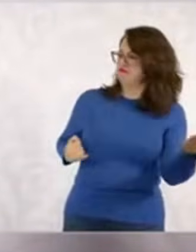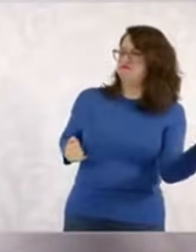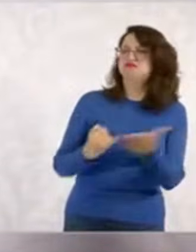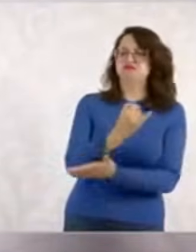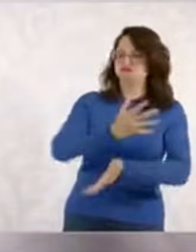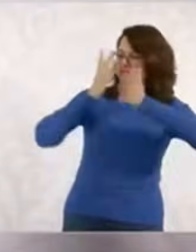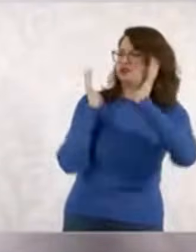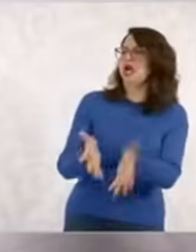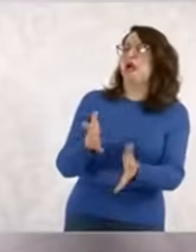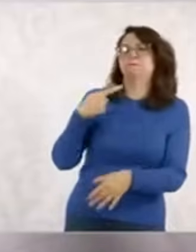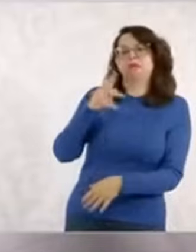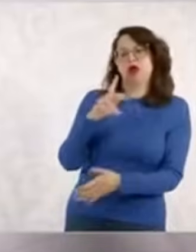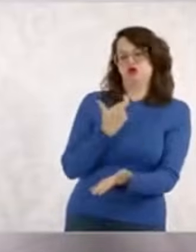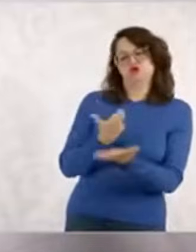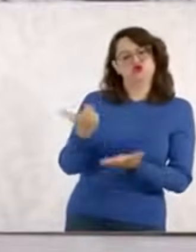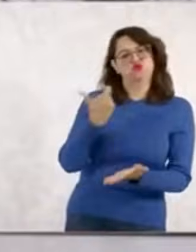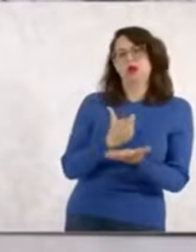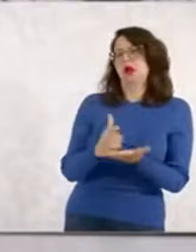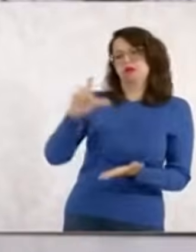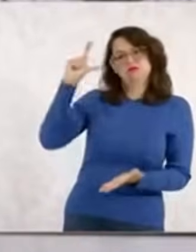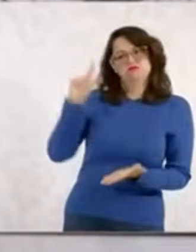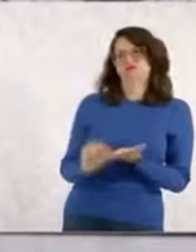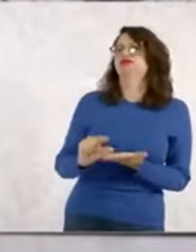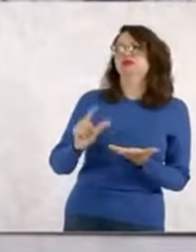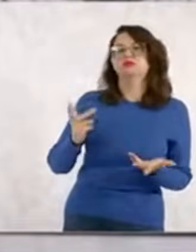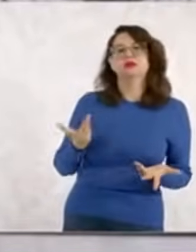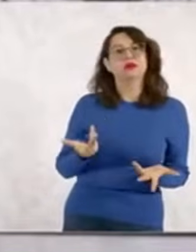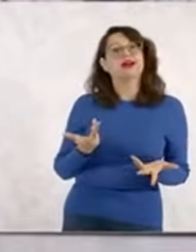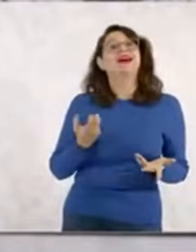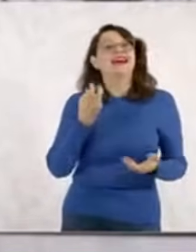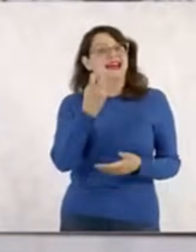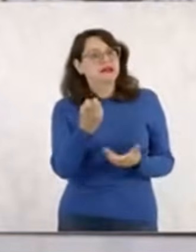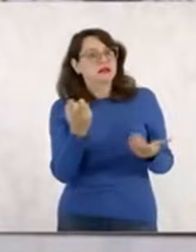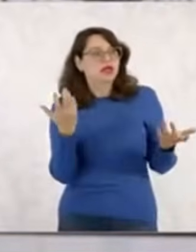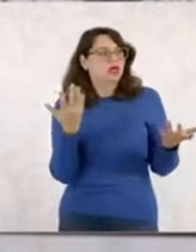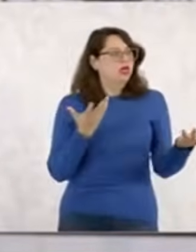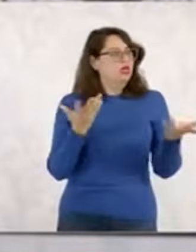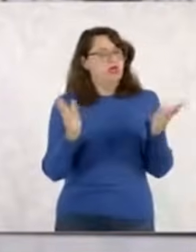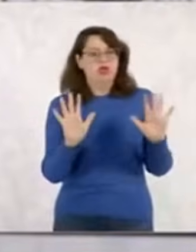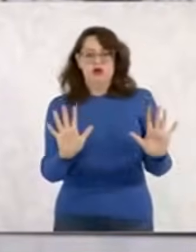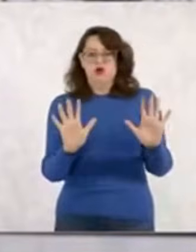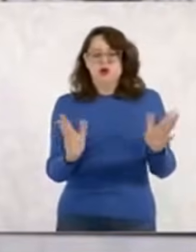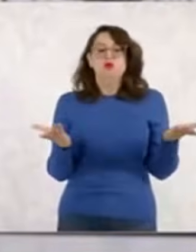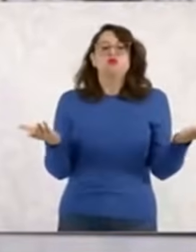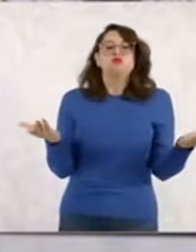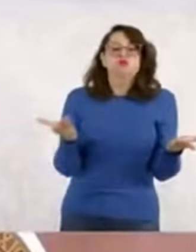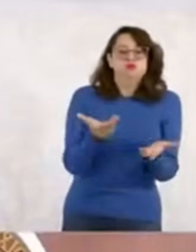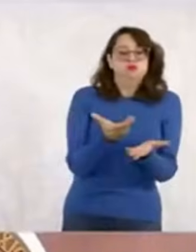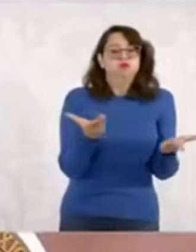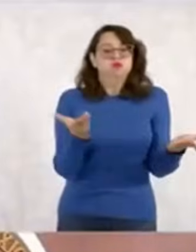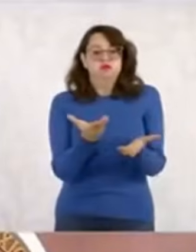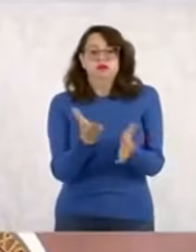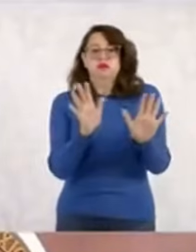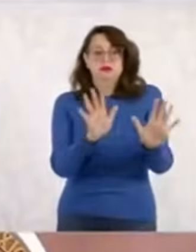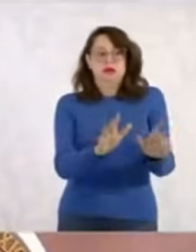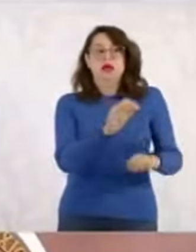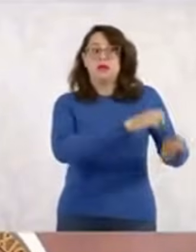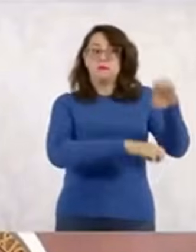Entonces es un trabajo de meses, empezamos en mayo. Yo les dije, a ver, el ingreso tiene que seguir